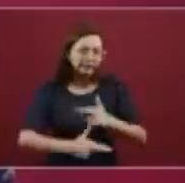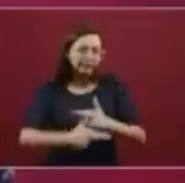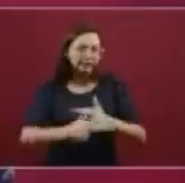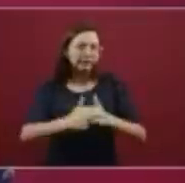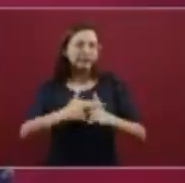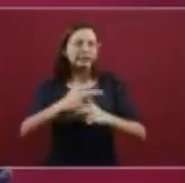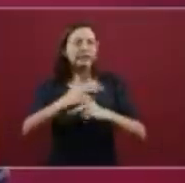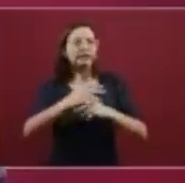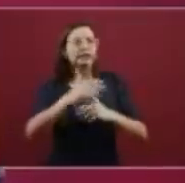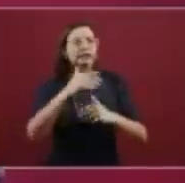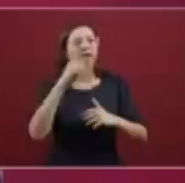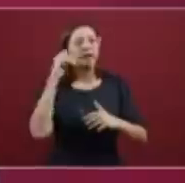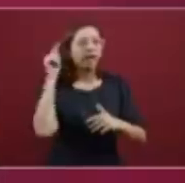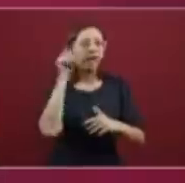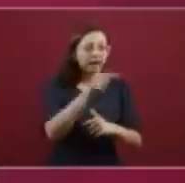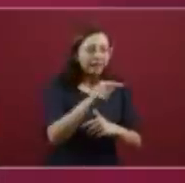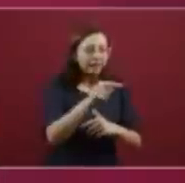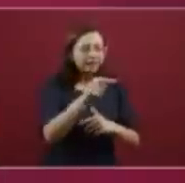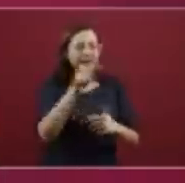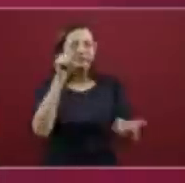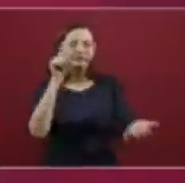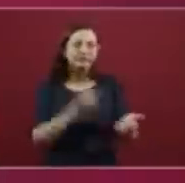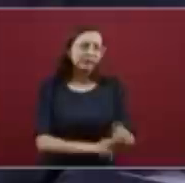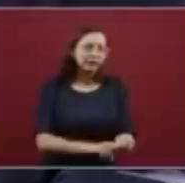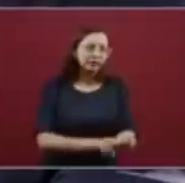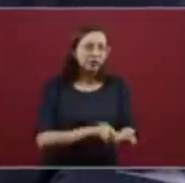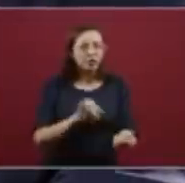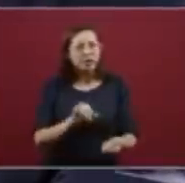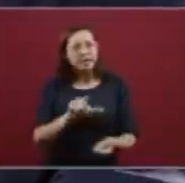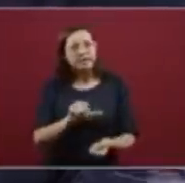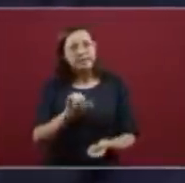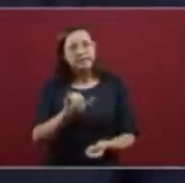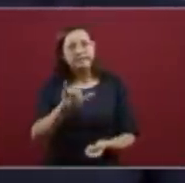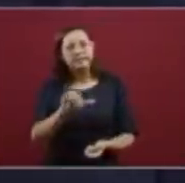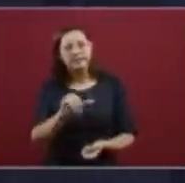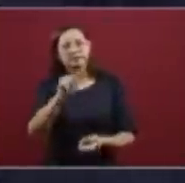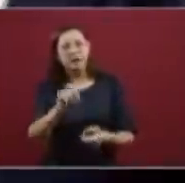de Procedencia Ilícita,